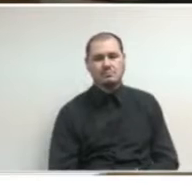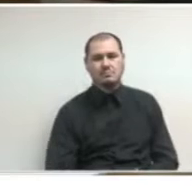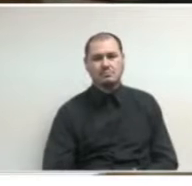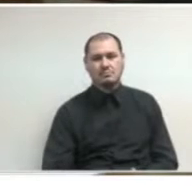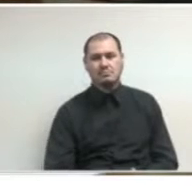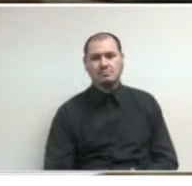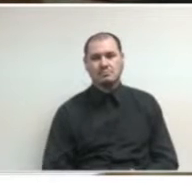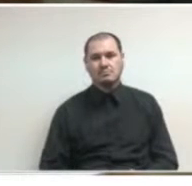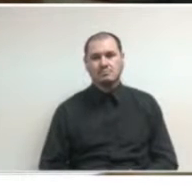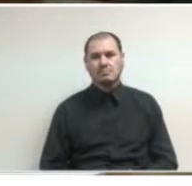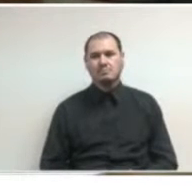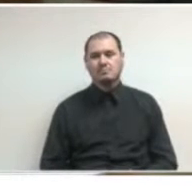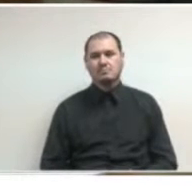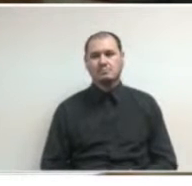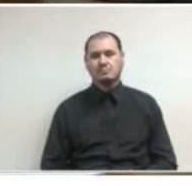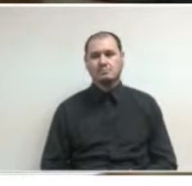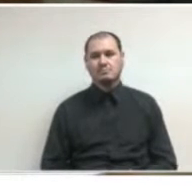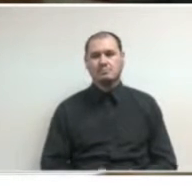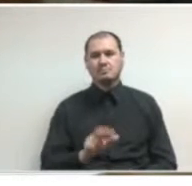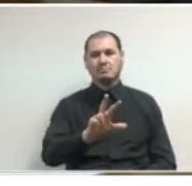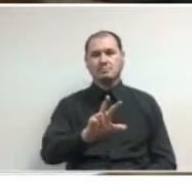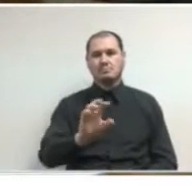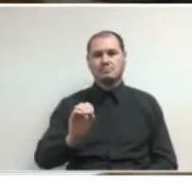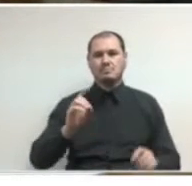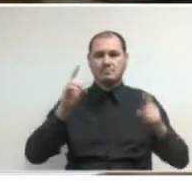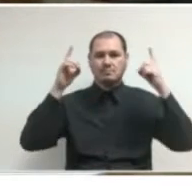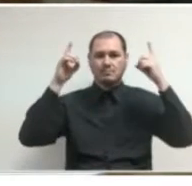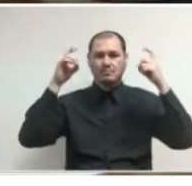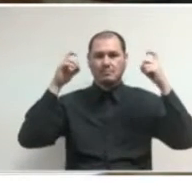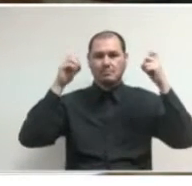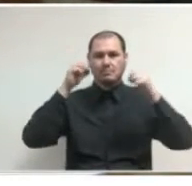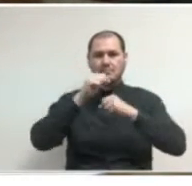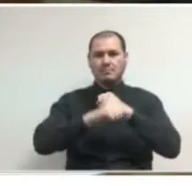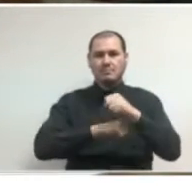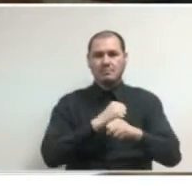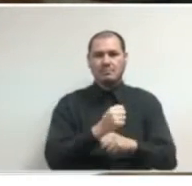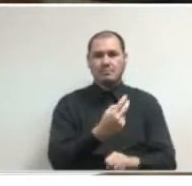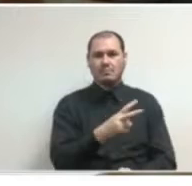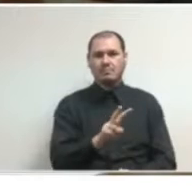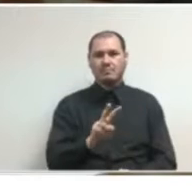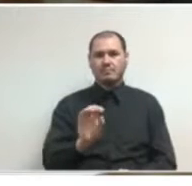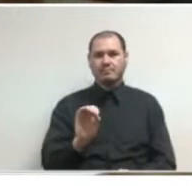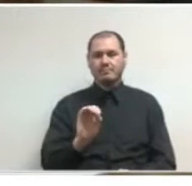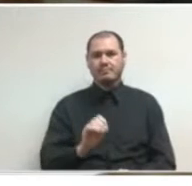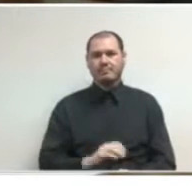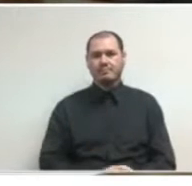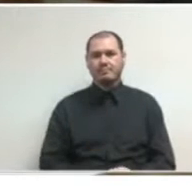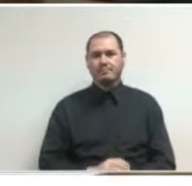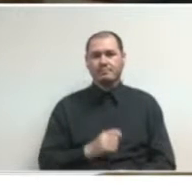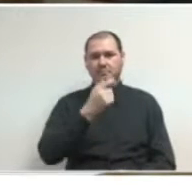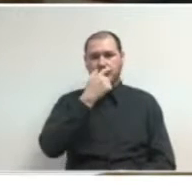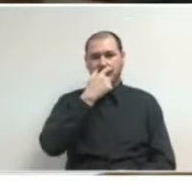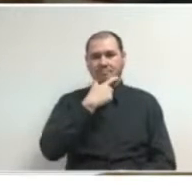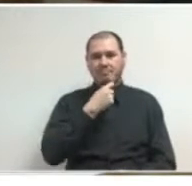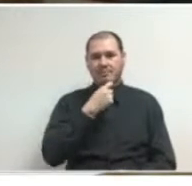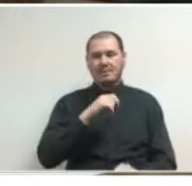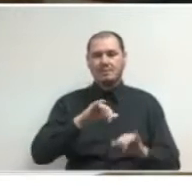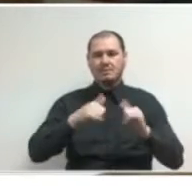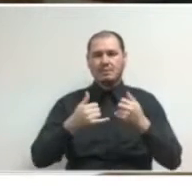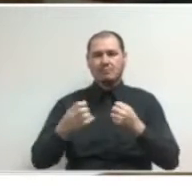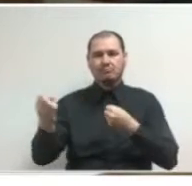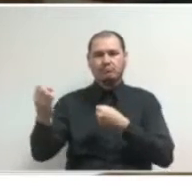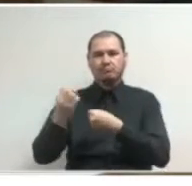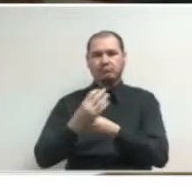donde era Guava o Yemoneima? El 30 de diciembre. 2020. O Asaba de Cuepe, Poder Ejecutivo o Orca, creo que